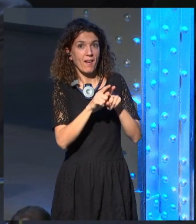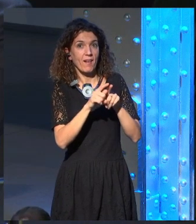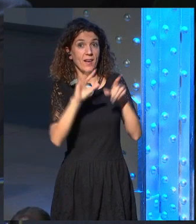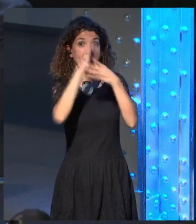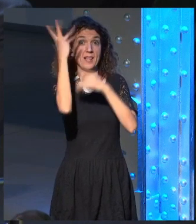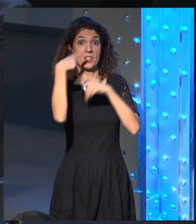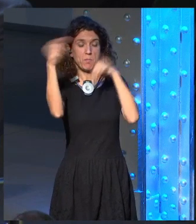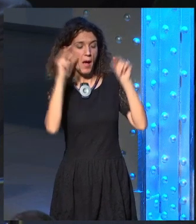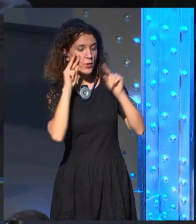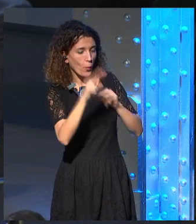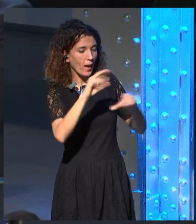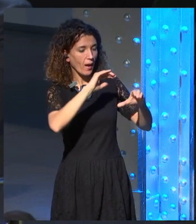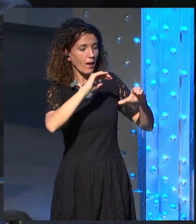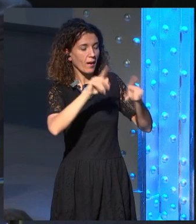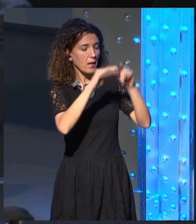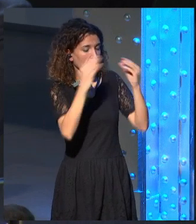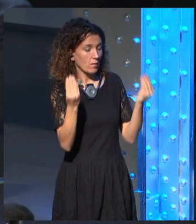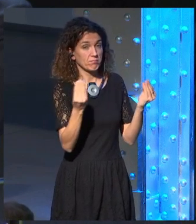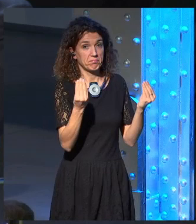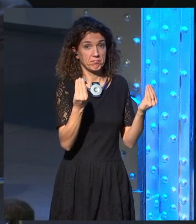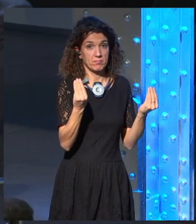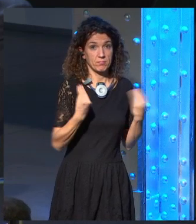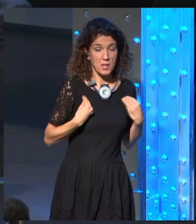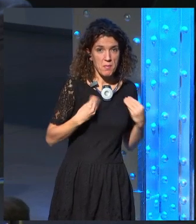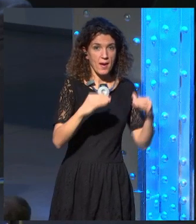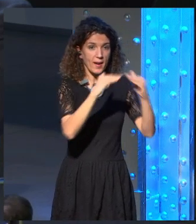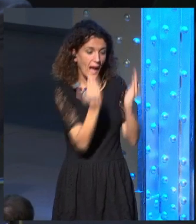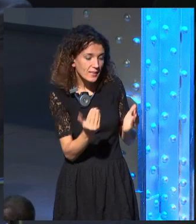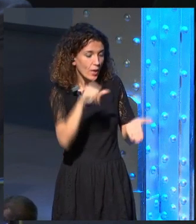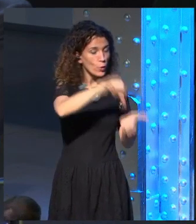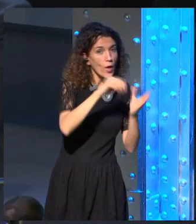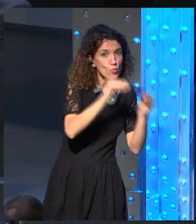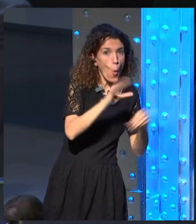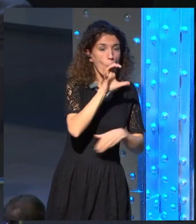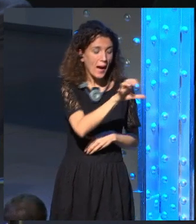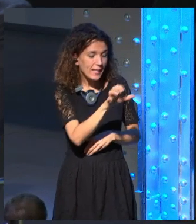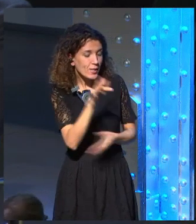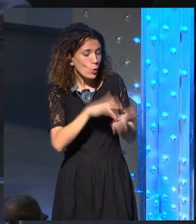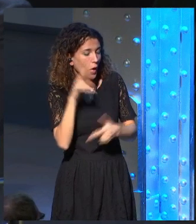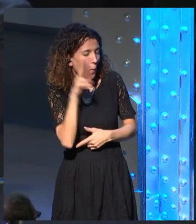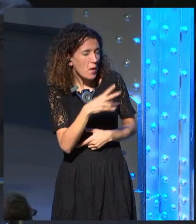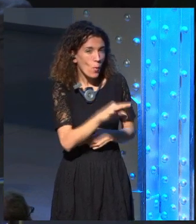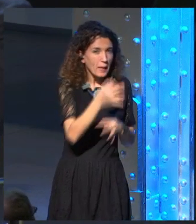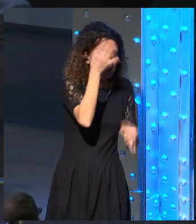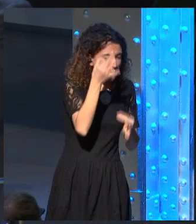arriba que está pasando por encima de su país o de su ciudad y que quizá ahí esté su familia en ese momento.